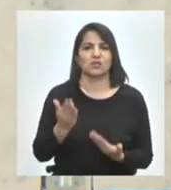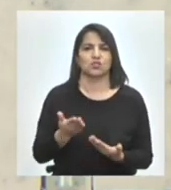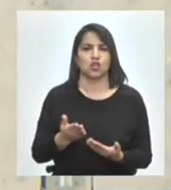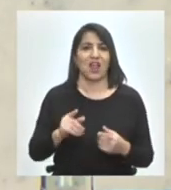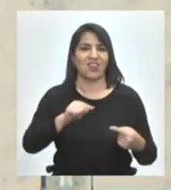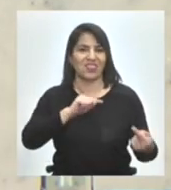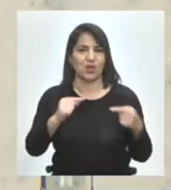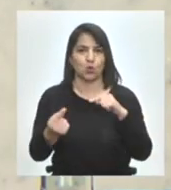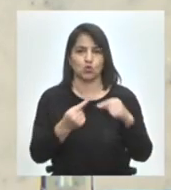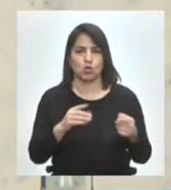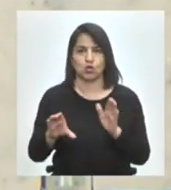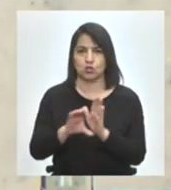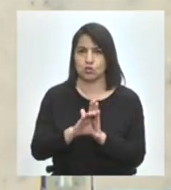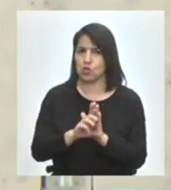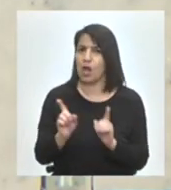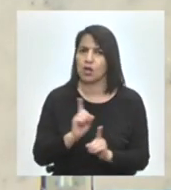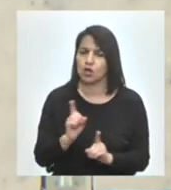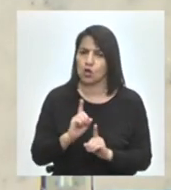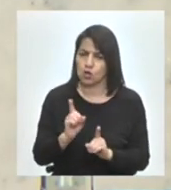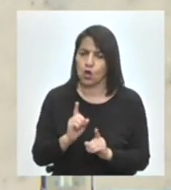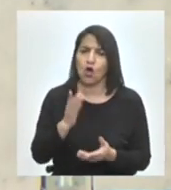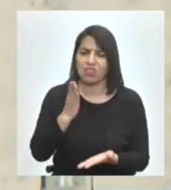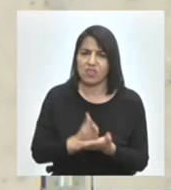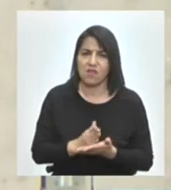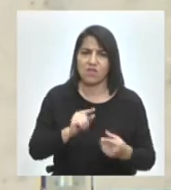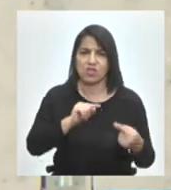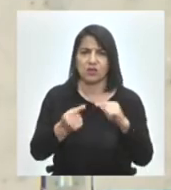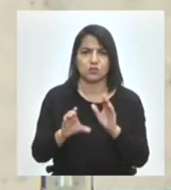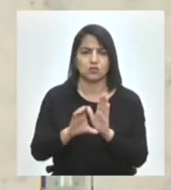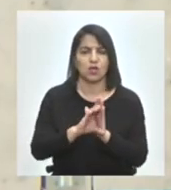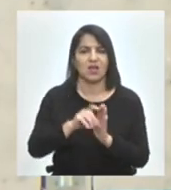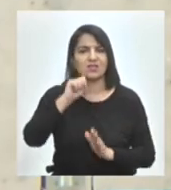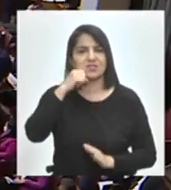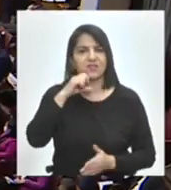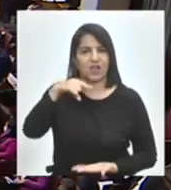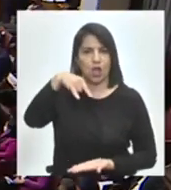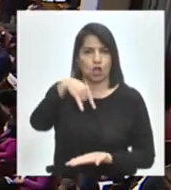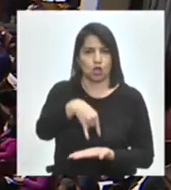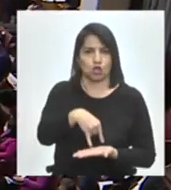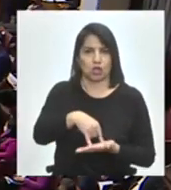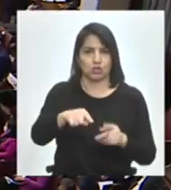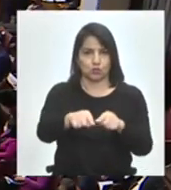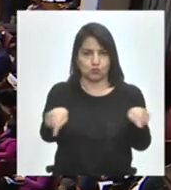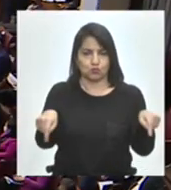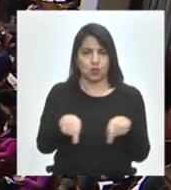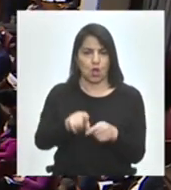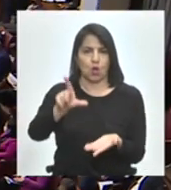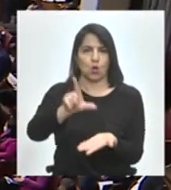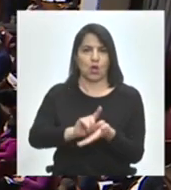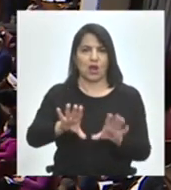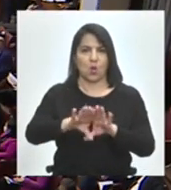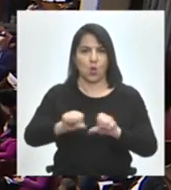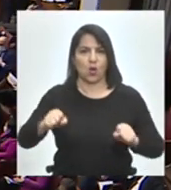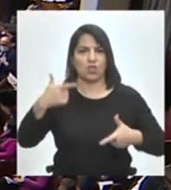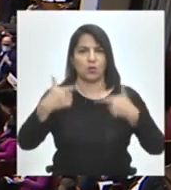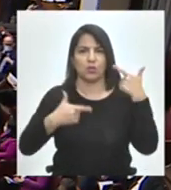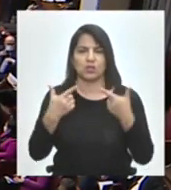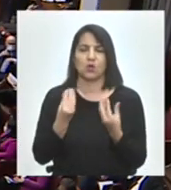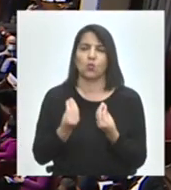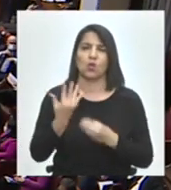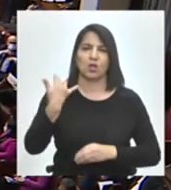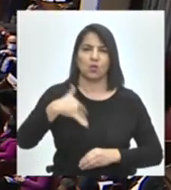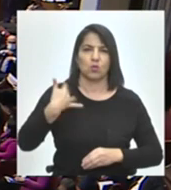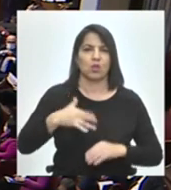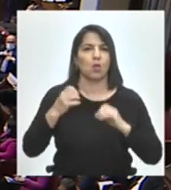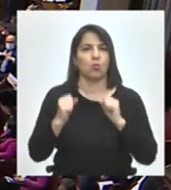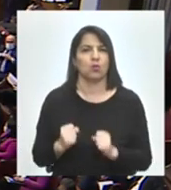constitucional. Y ello implica que el Congreso Nacional volverá a ser la sede de los acuerdos políticos que serán imprescindibles para